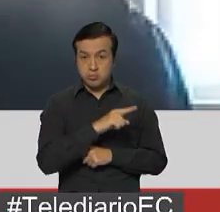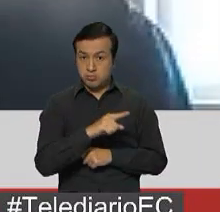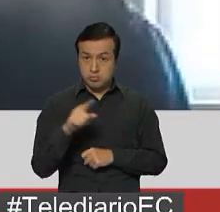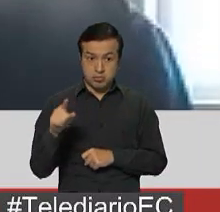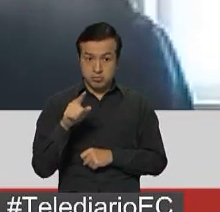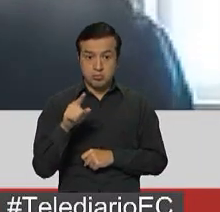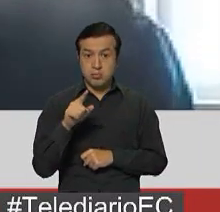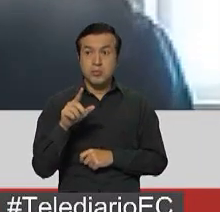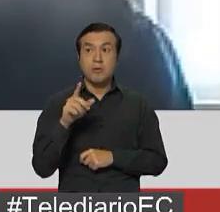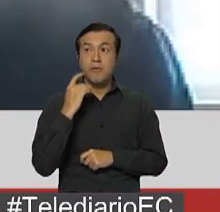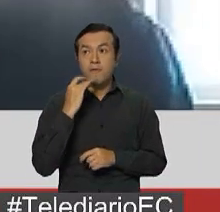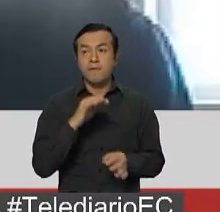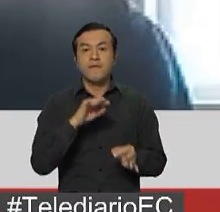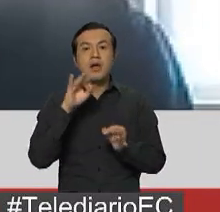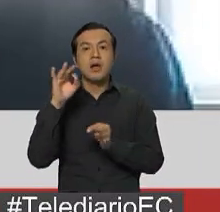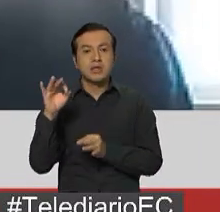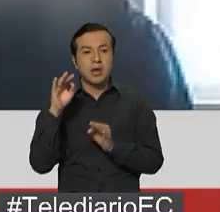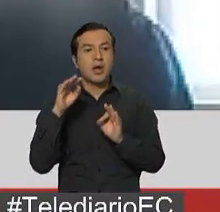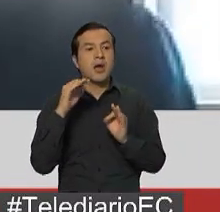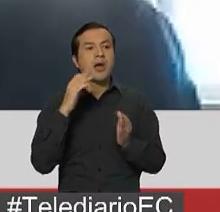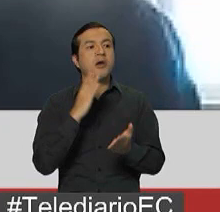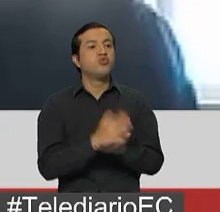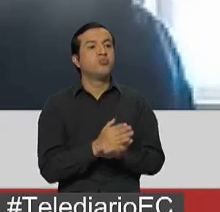que se